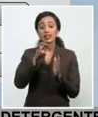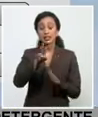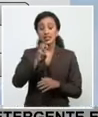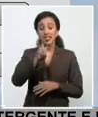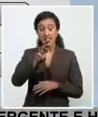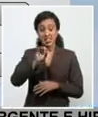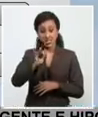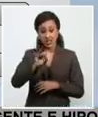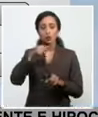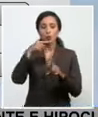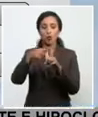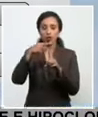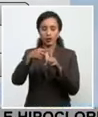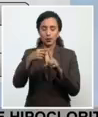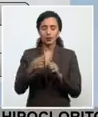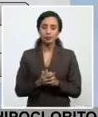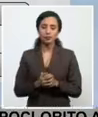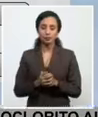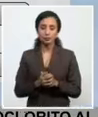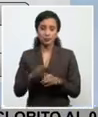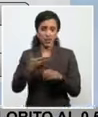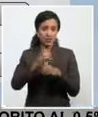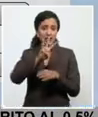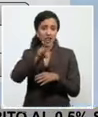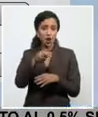1.337 positivas, el